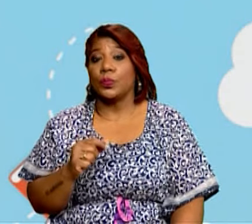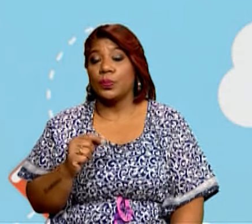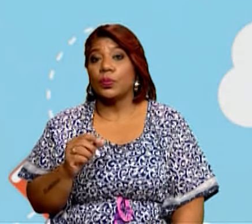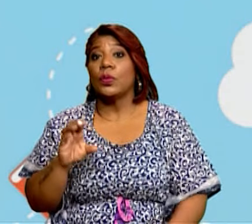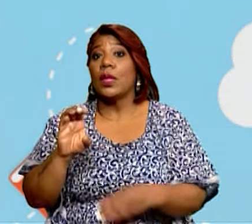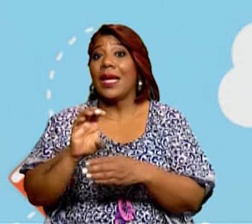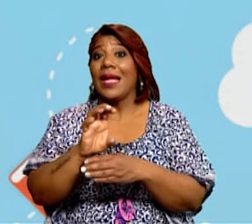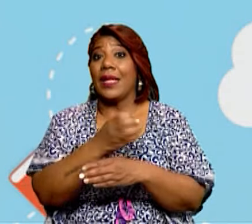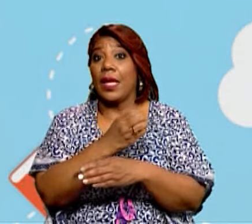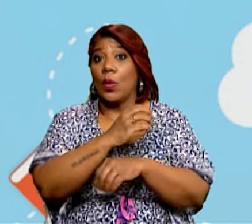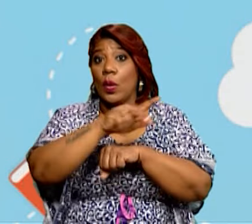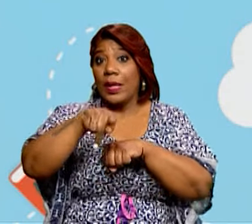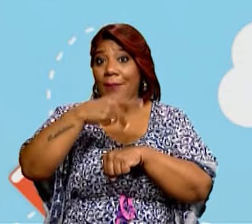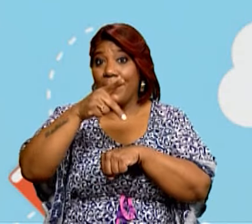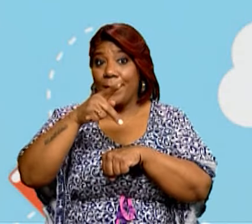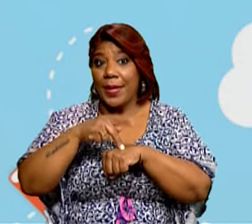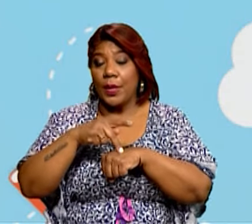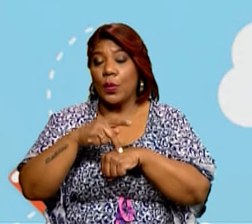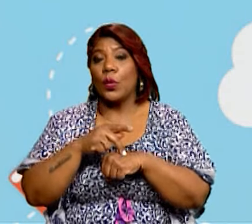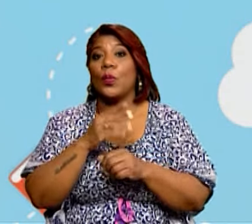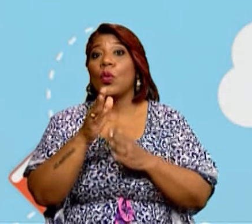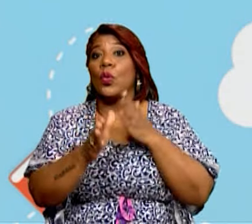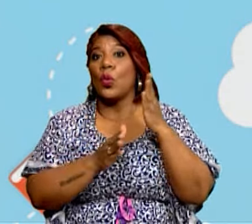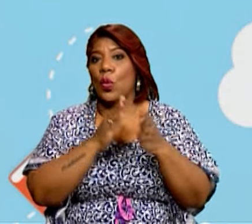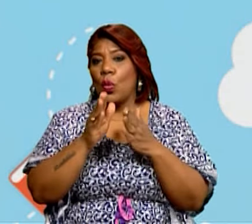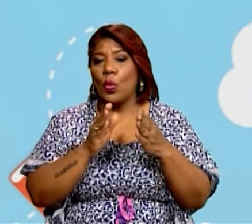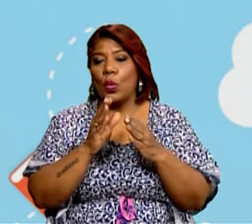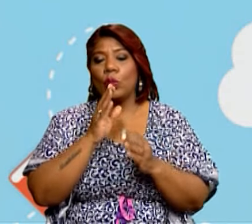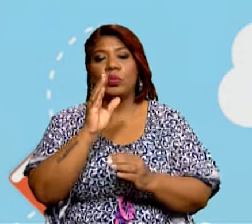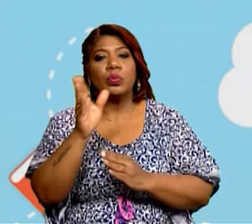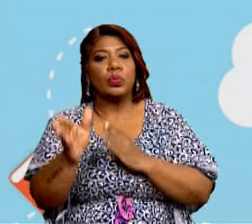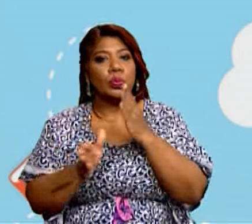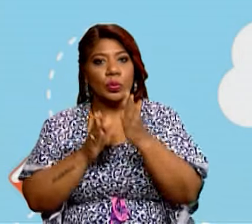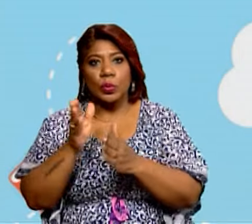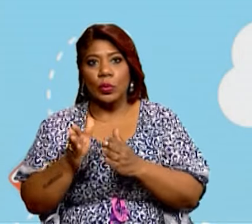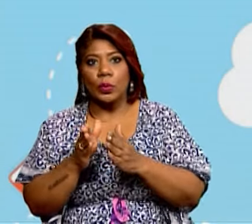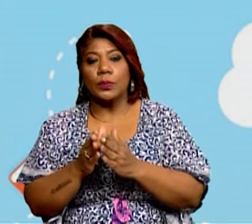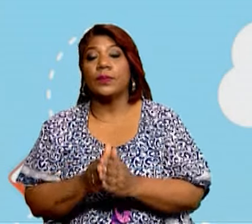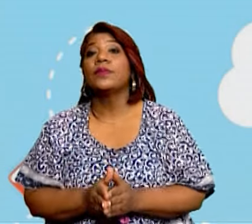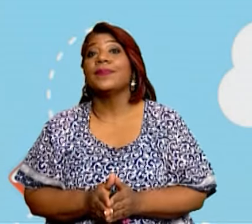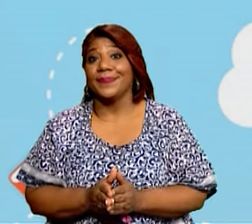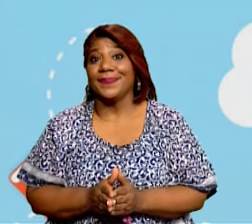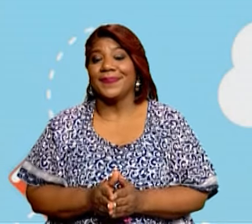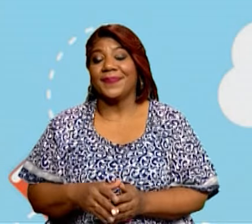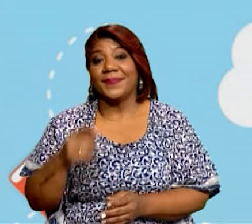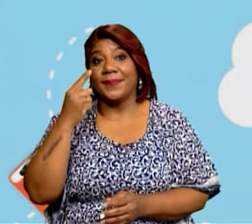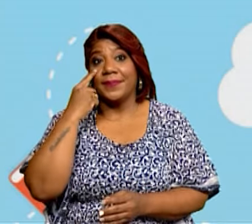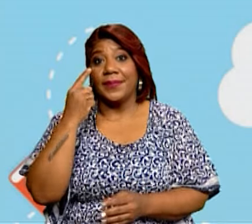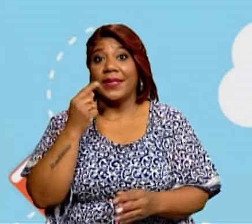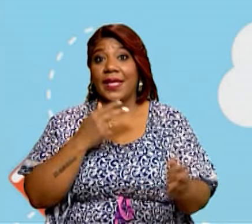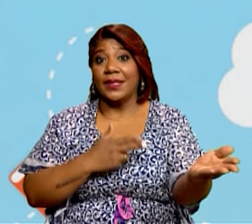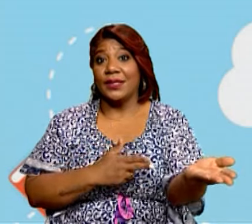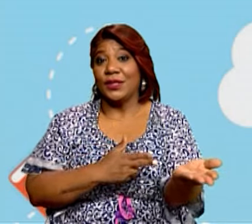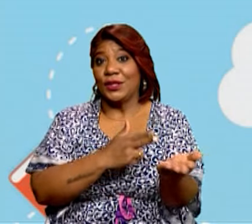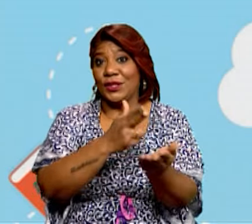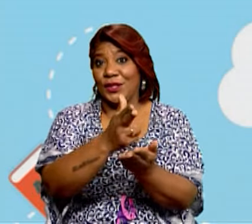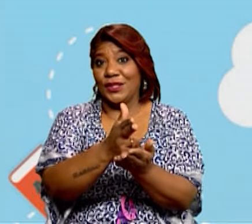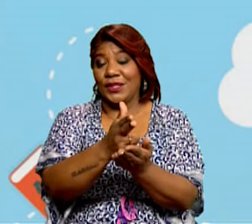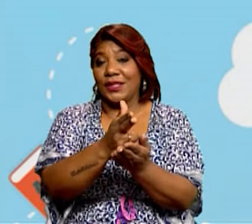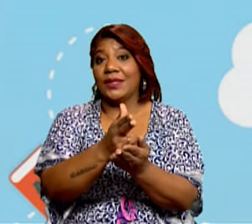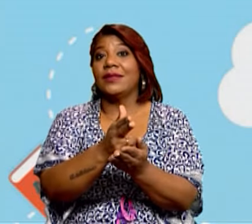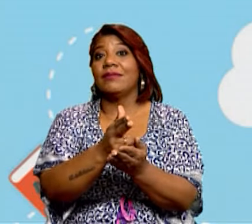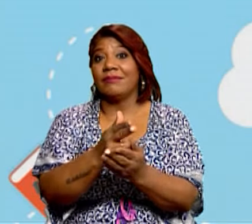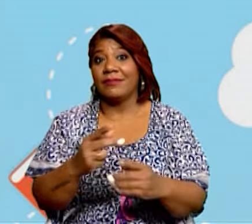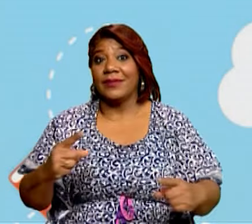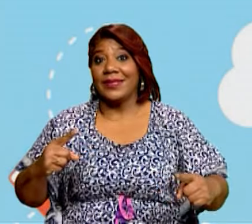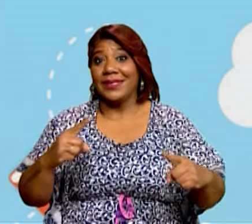la de Coclé es Penonomé y la de Colón es Colón. También tenemos la provincia de Chiriquí, que